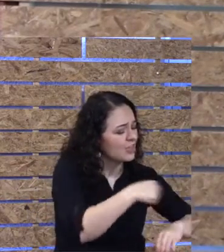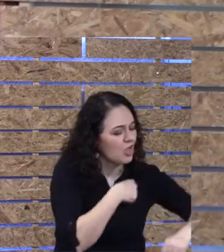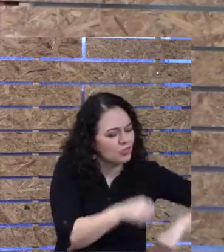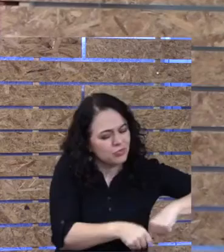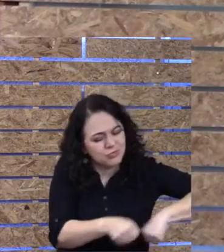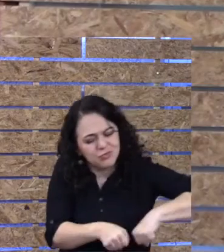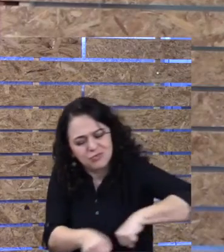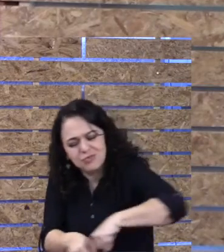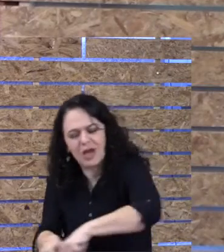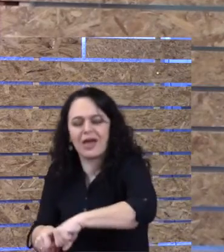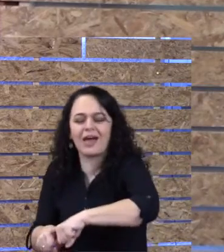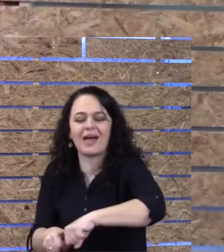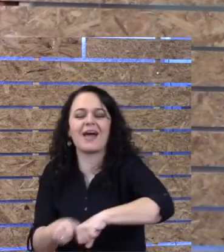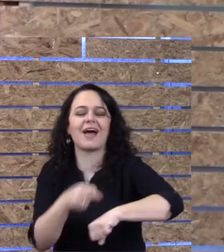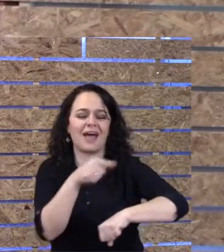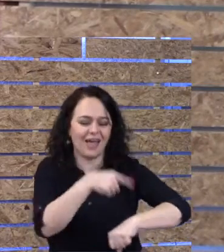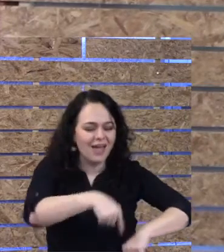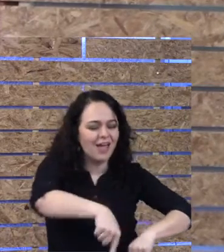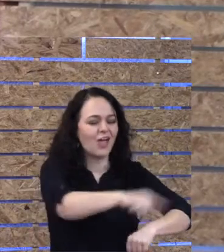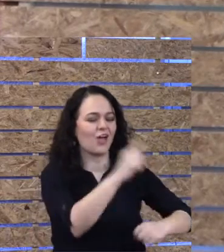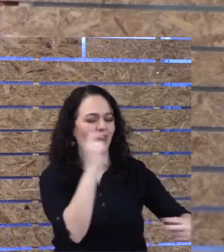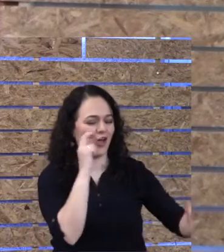y yo las conozco y me siguen